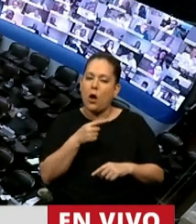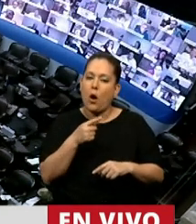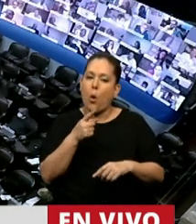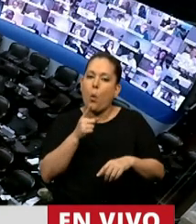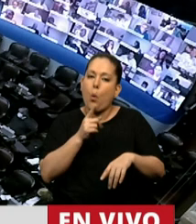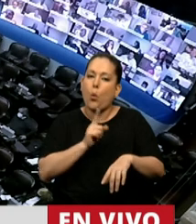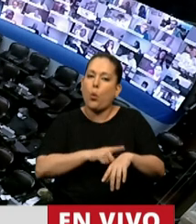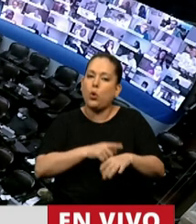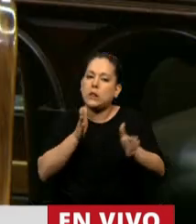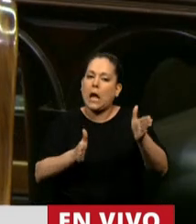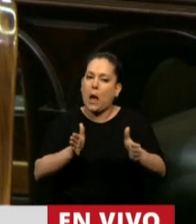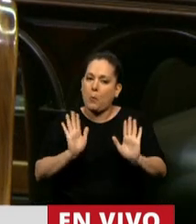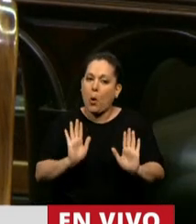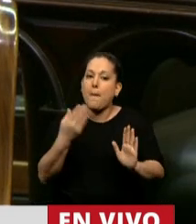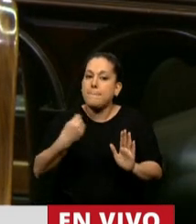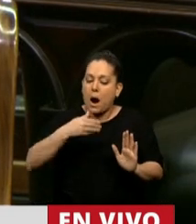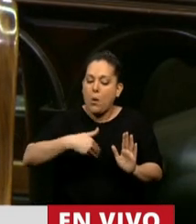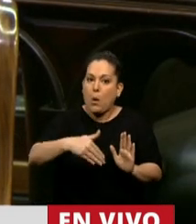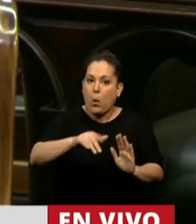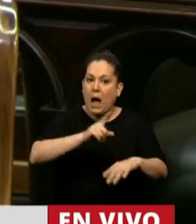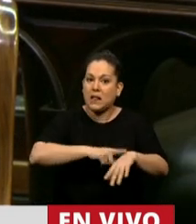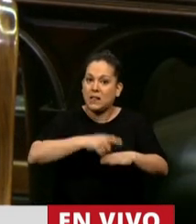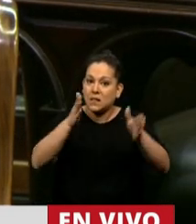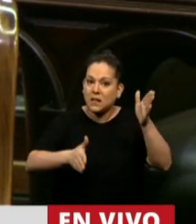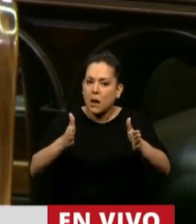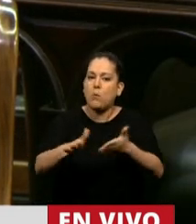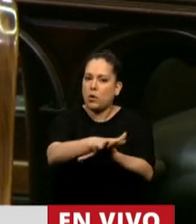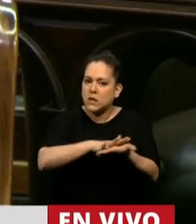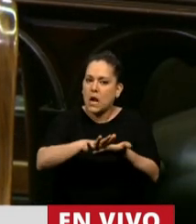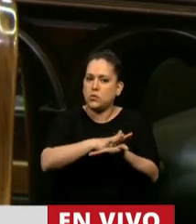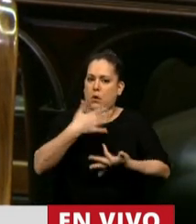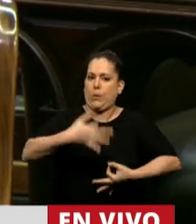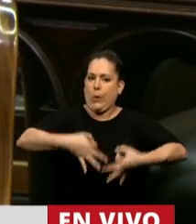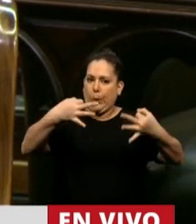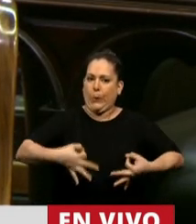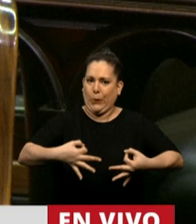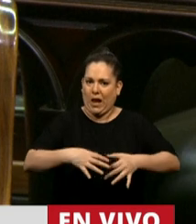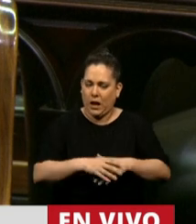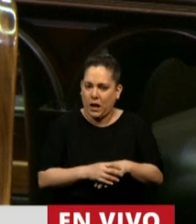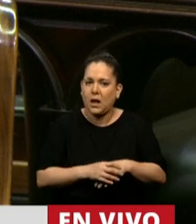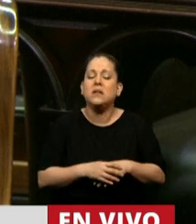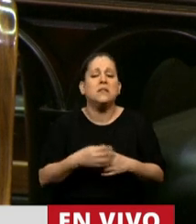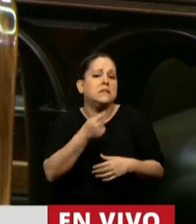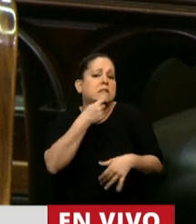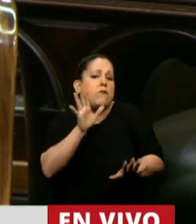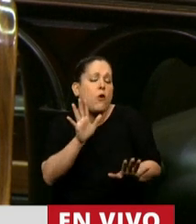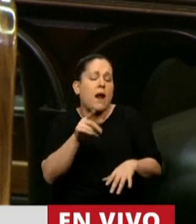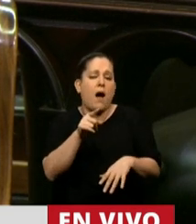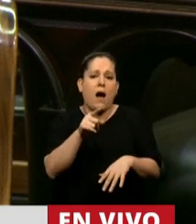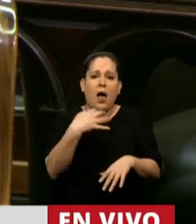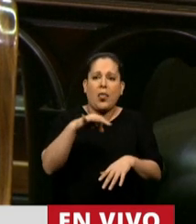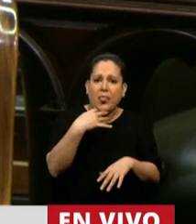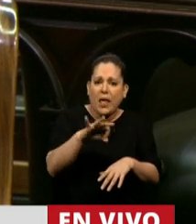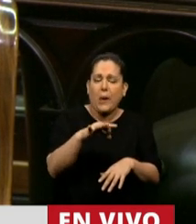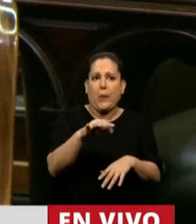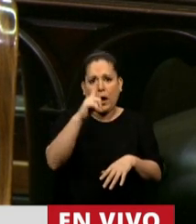a la comisión para que en el brevísimo plazo esto se resuelva este en función si es si es declarado